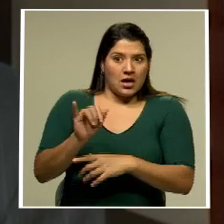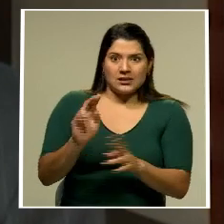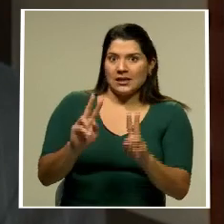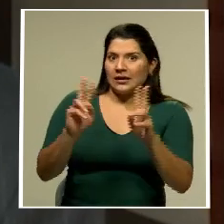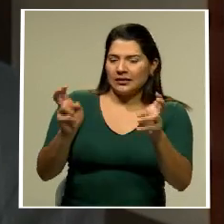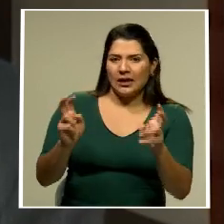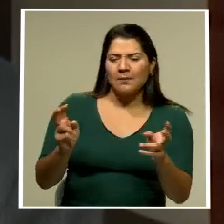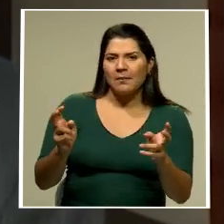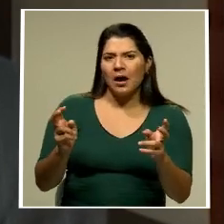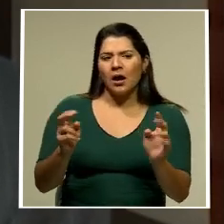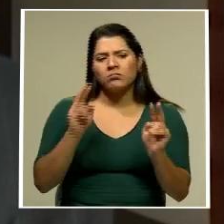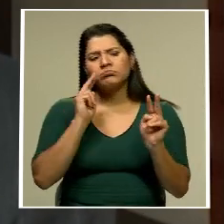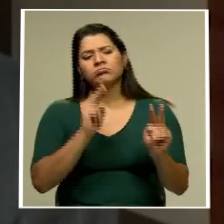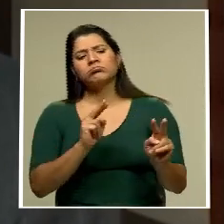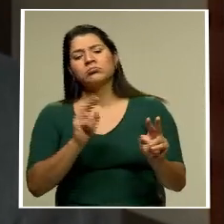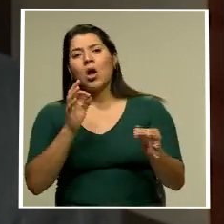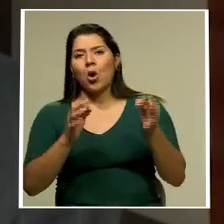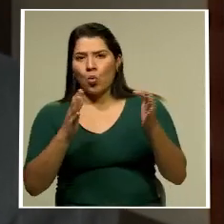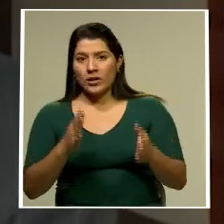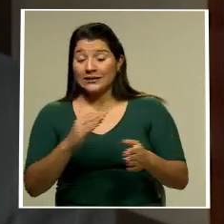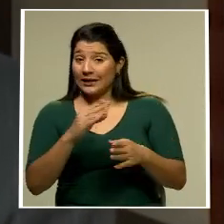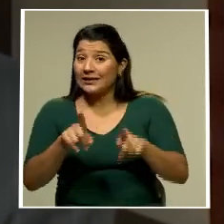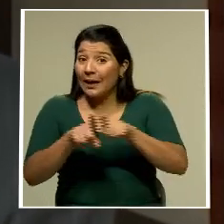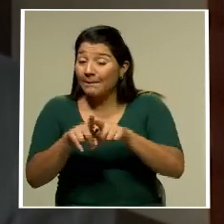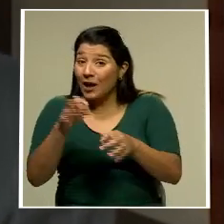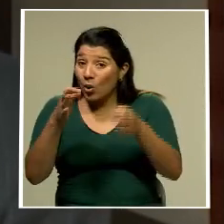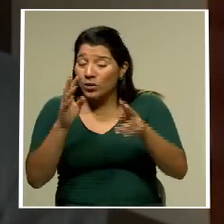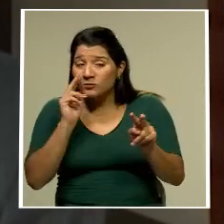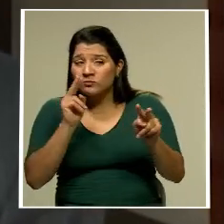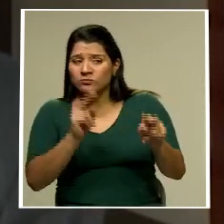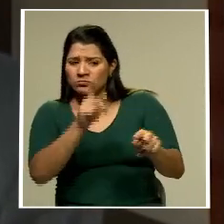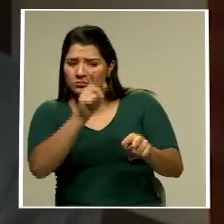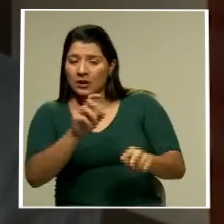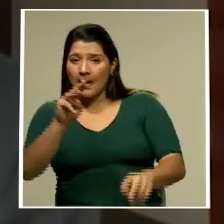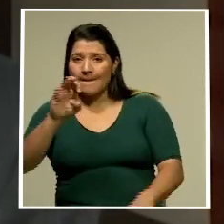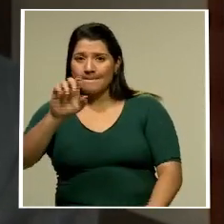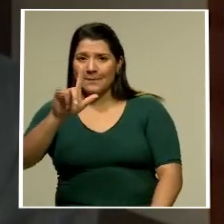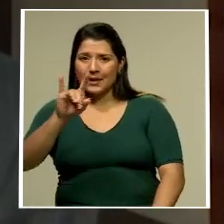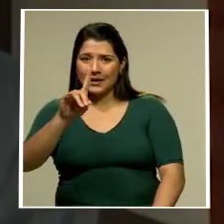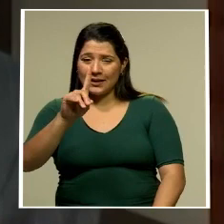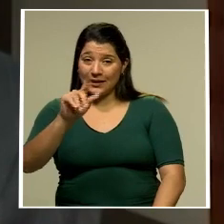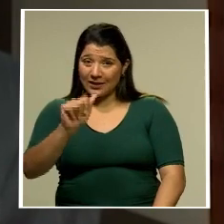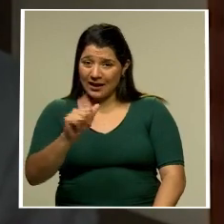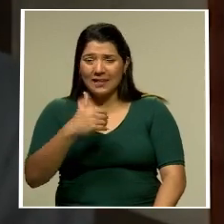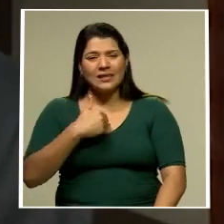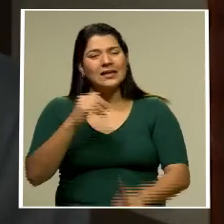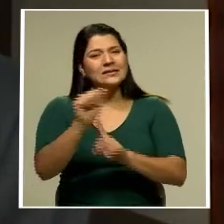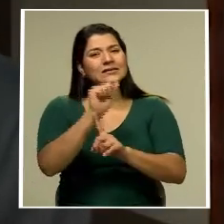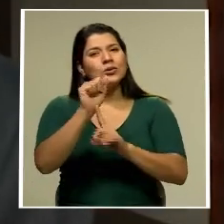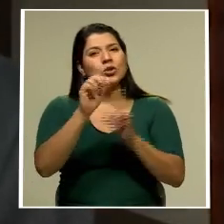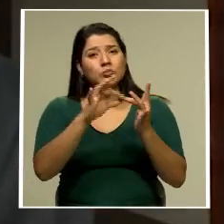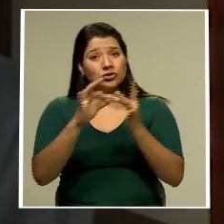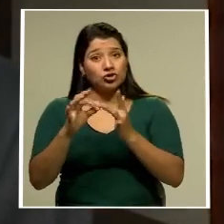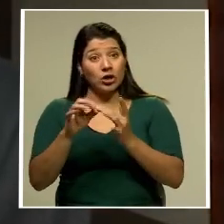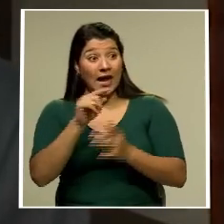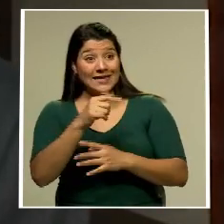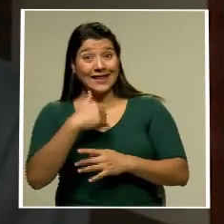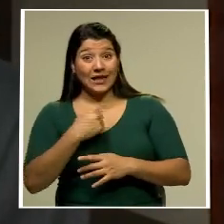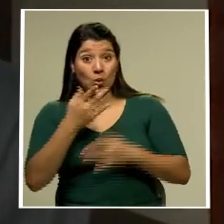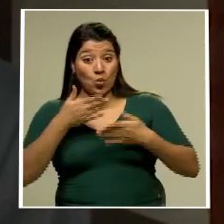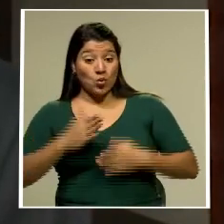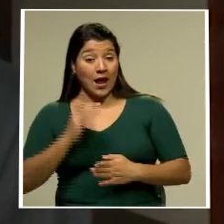consideró la señora jueza. También consideró que en el caso de ella hay situaciones especiales. Hay una hija que tiene una